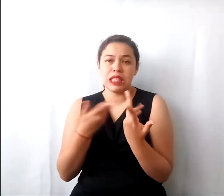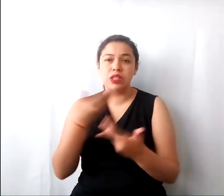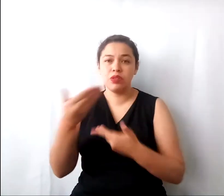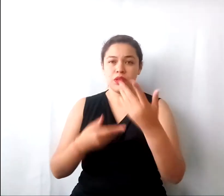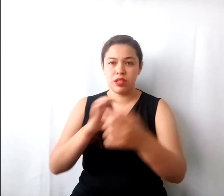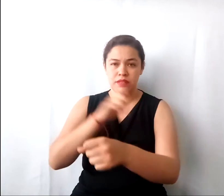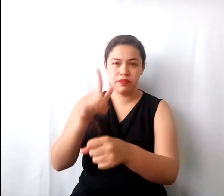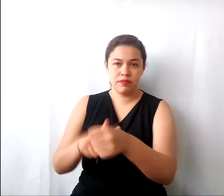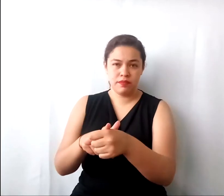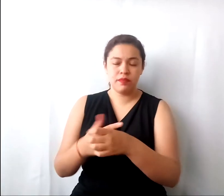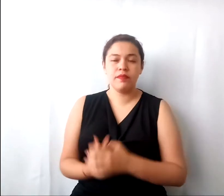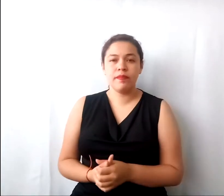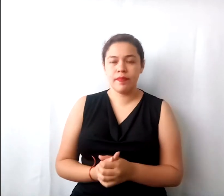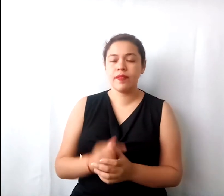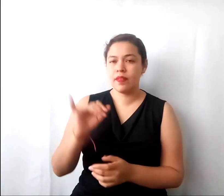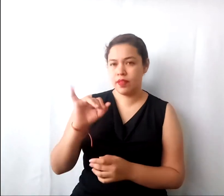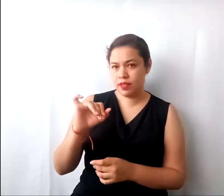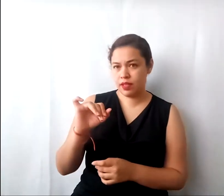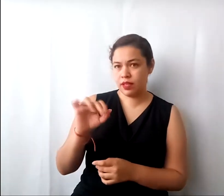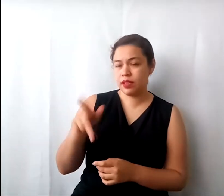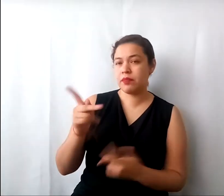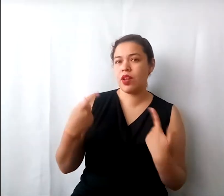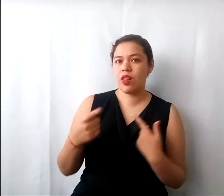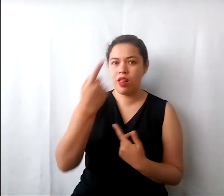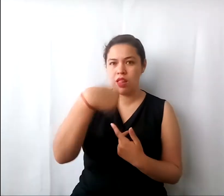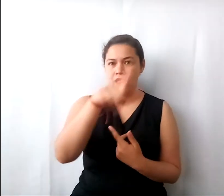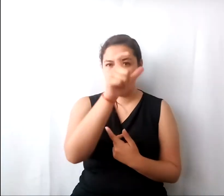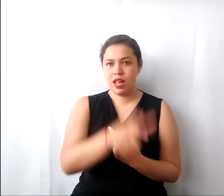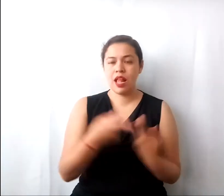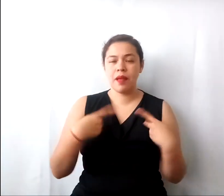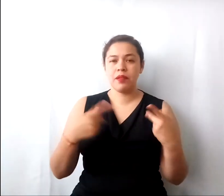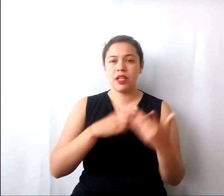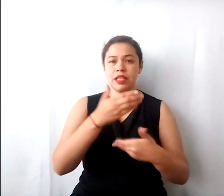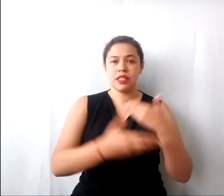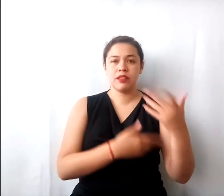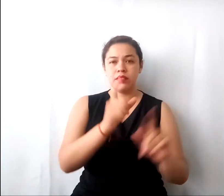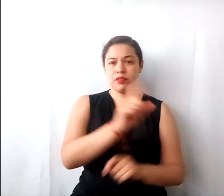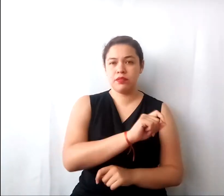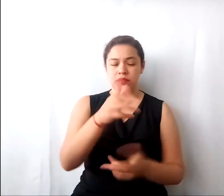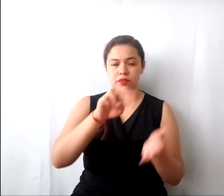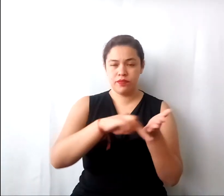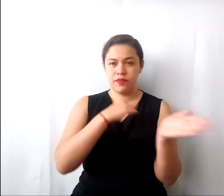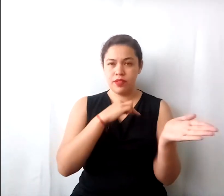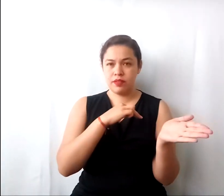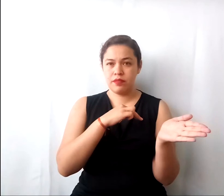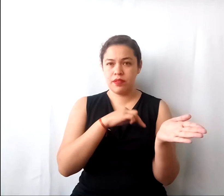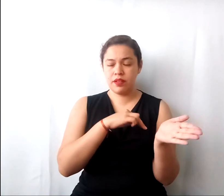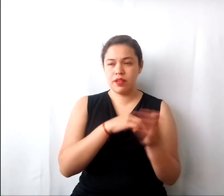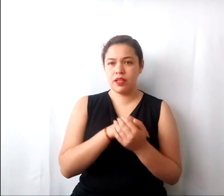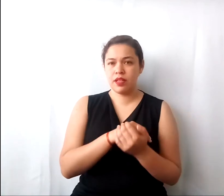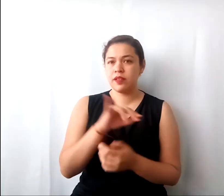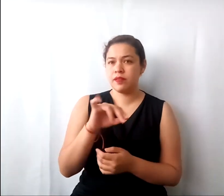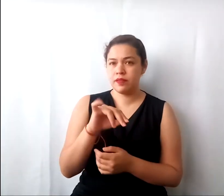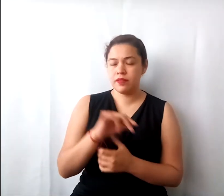especializado. Pero esta persona se firmó un contrato de prestación de servicios profesionales. Como